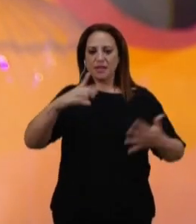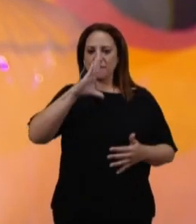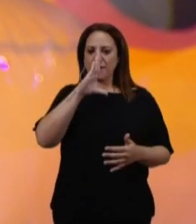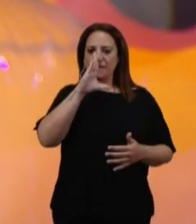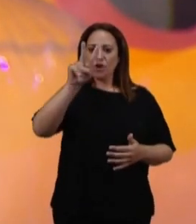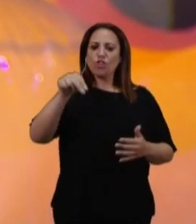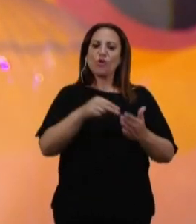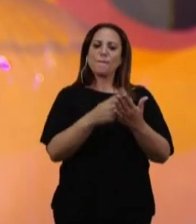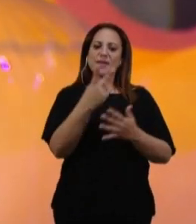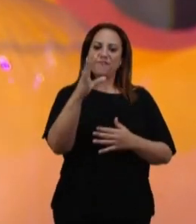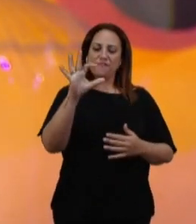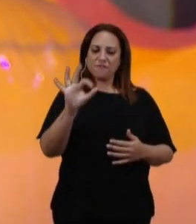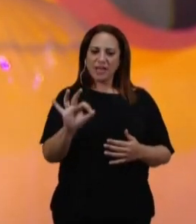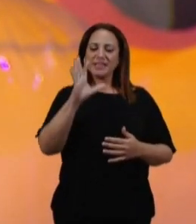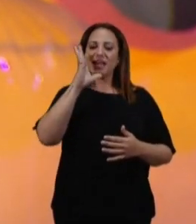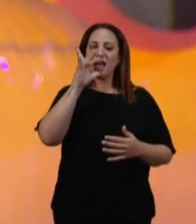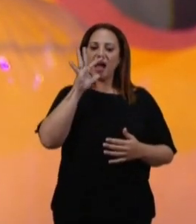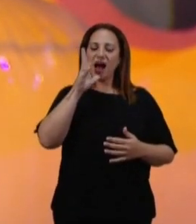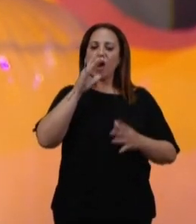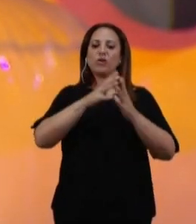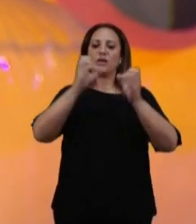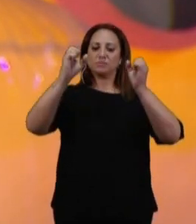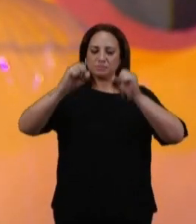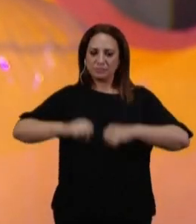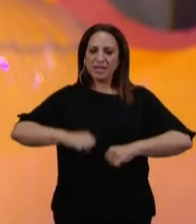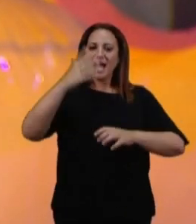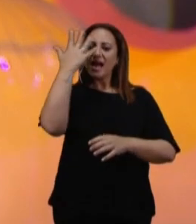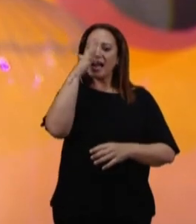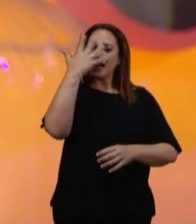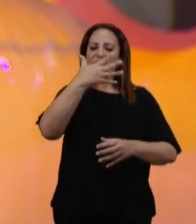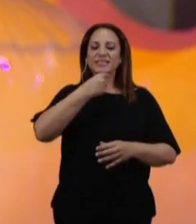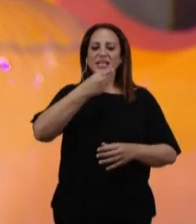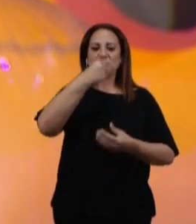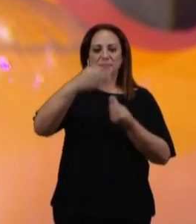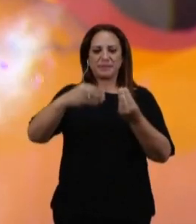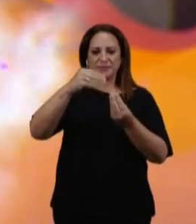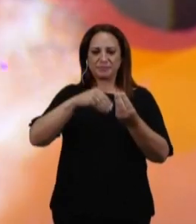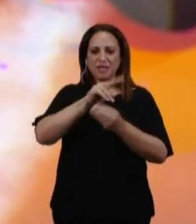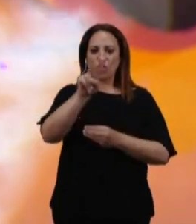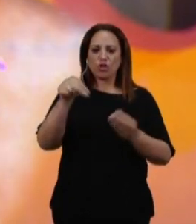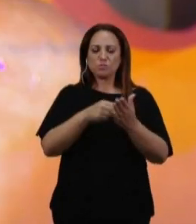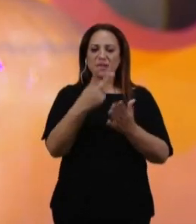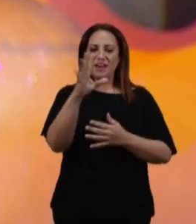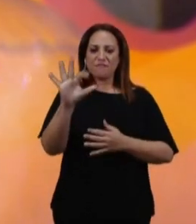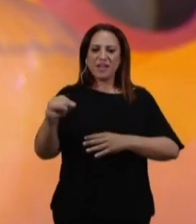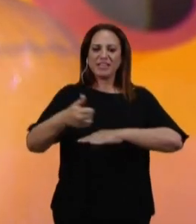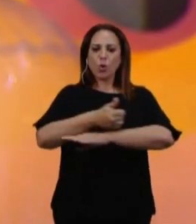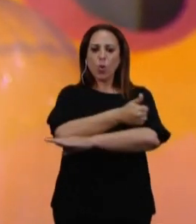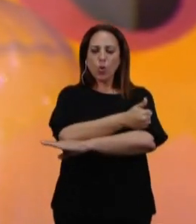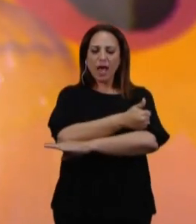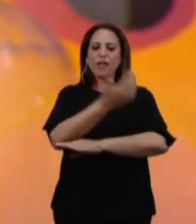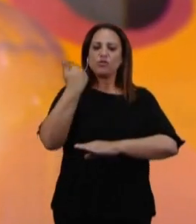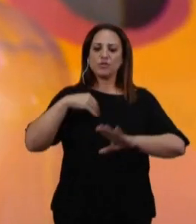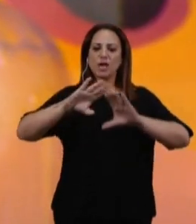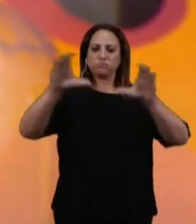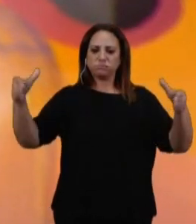con objeto de proceder al fallo del concurso de murgas del Carnaval de Las Palmas de Gran Canaria 2020. Se reúne el jurado nombrado al efecto y